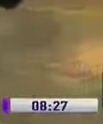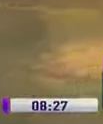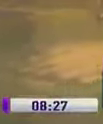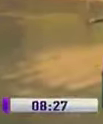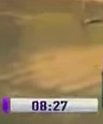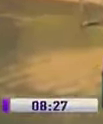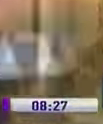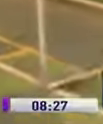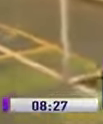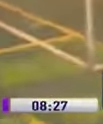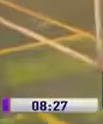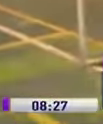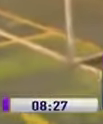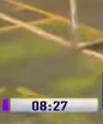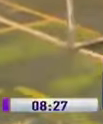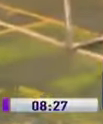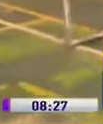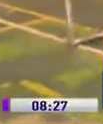mirá.